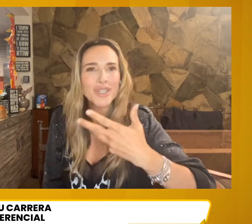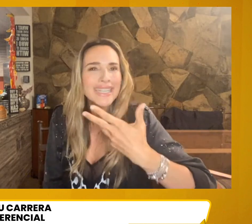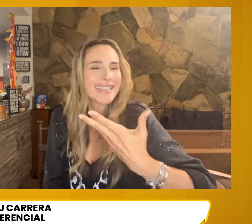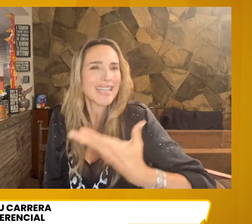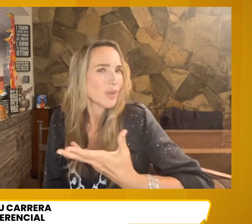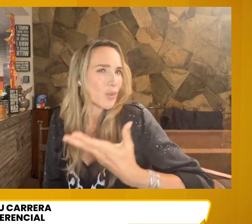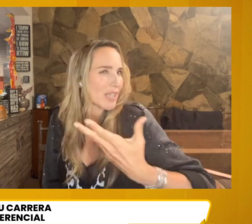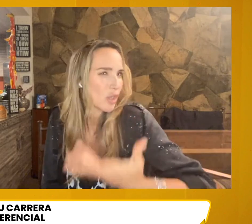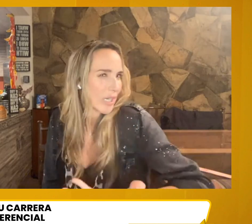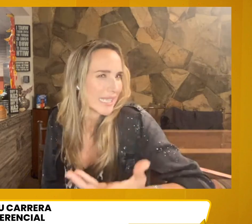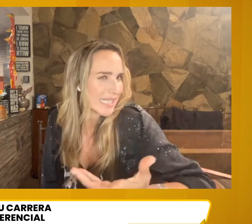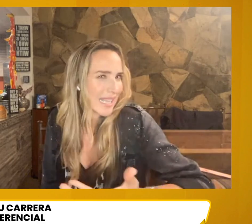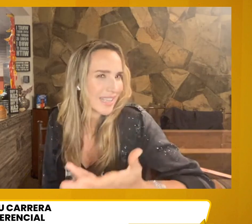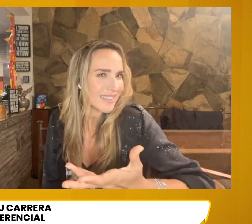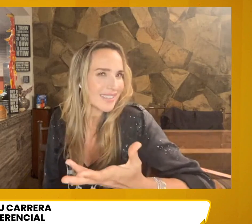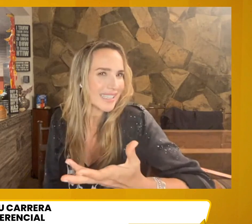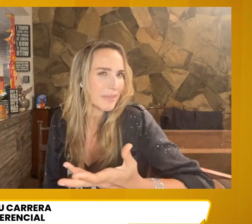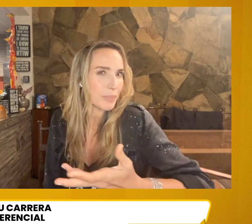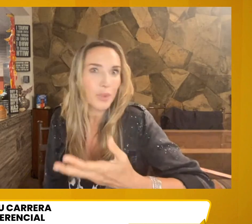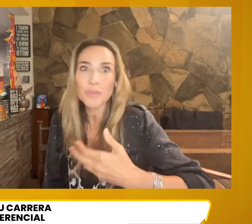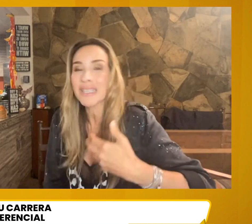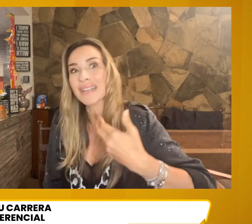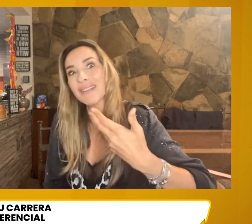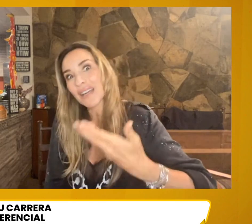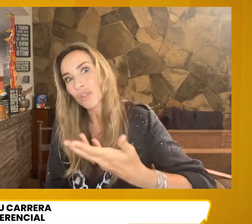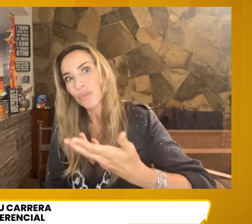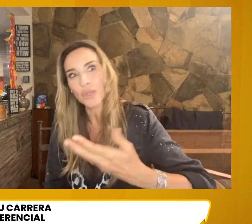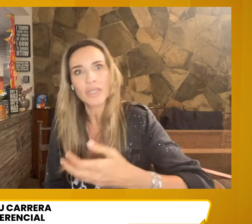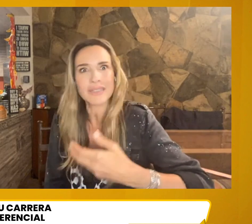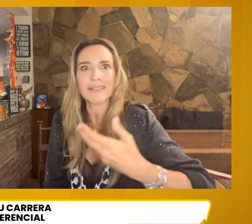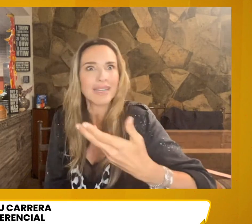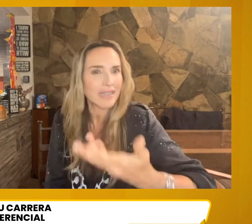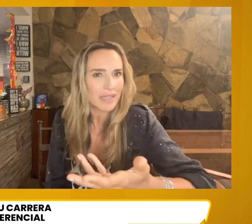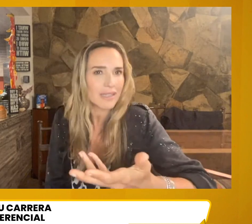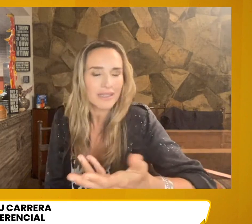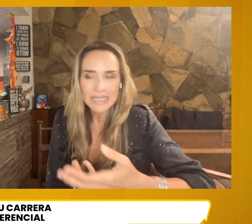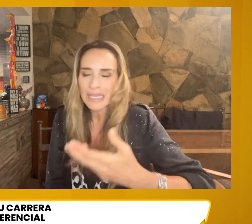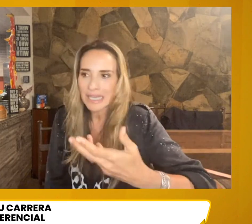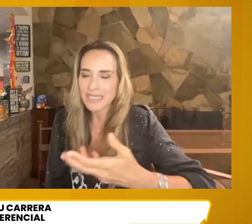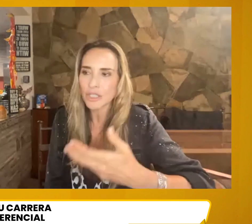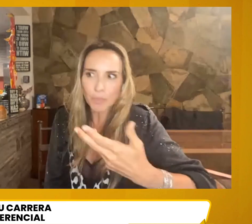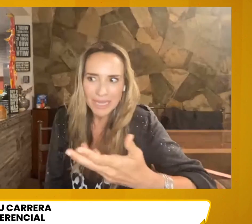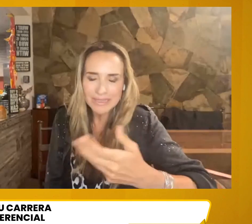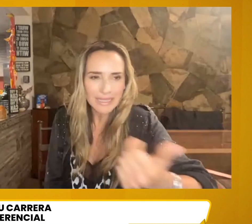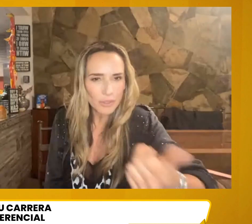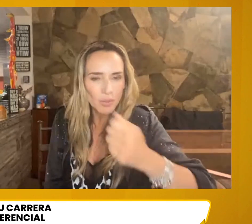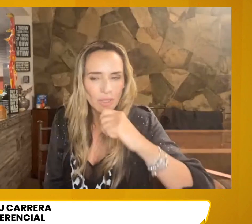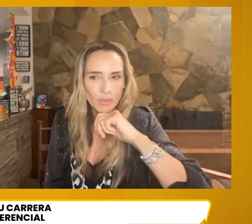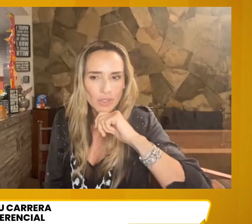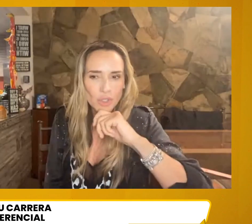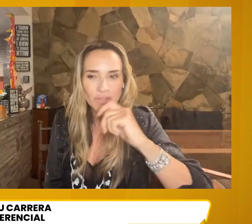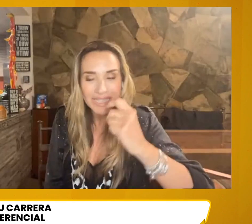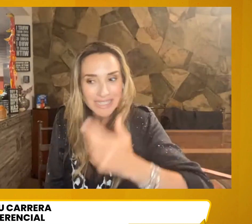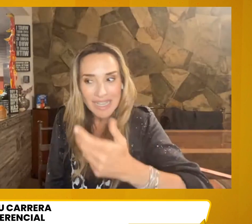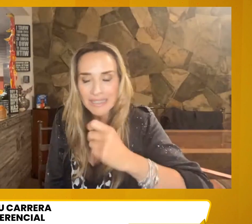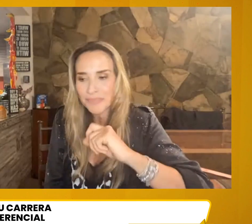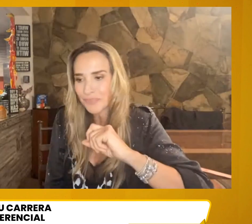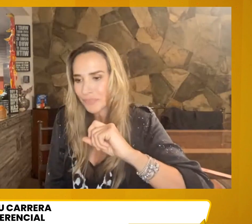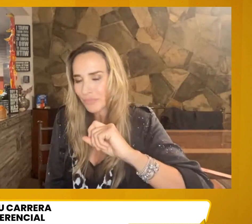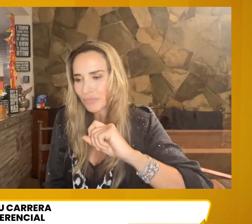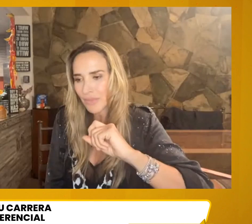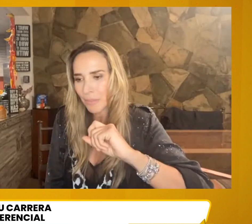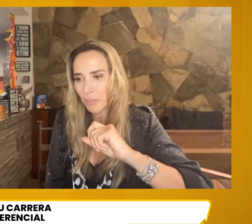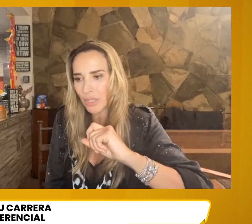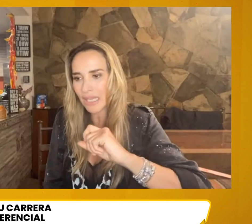Y entonces yo tenía que estar con una sonrisa por mi trabajo, porque estaba haciendo práctica como en evaluación